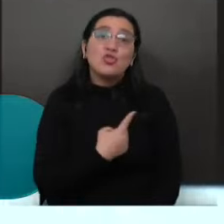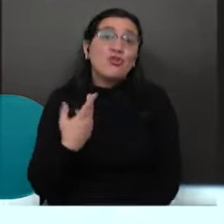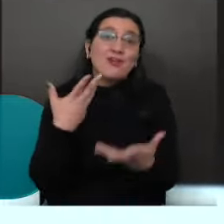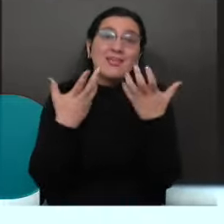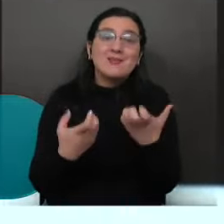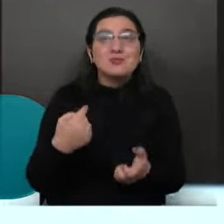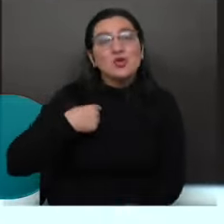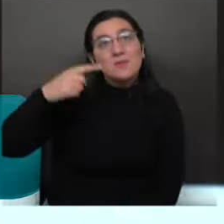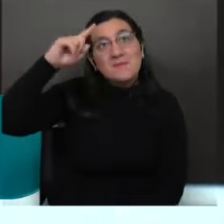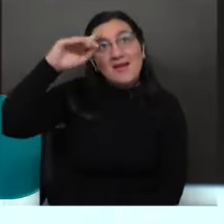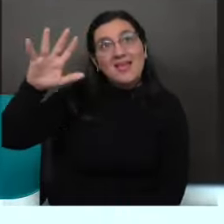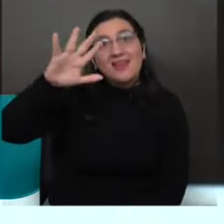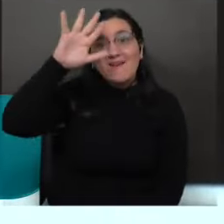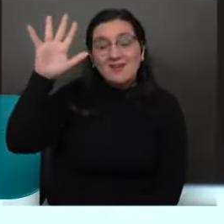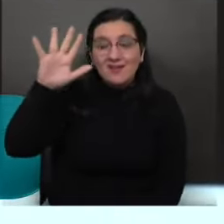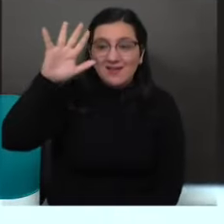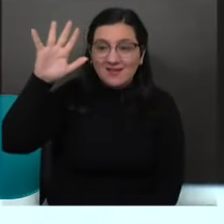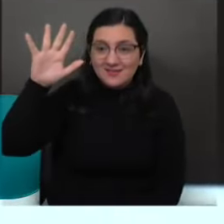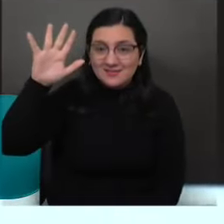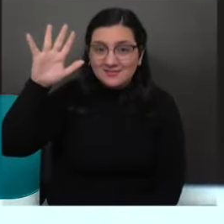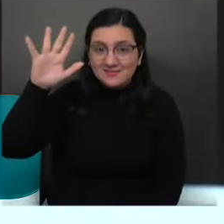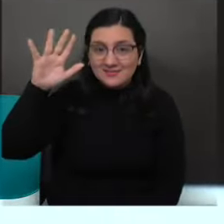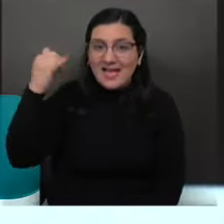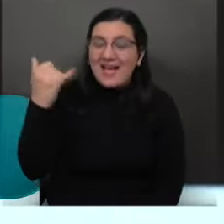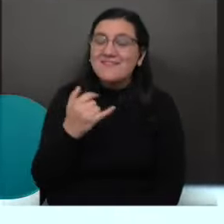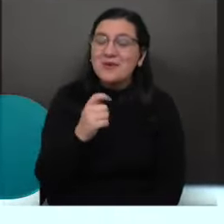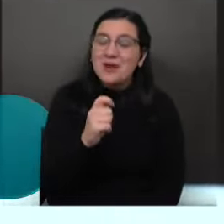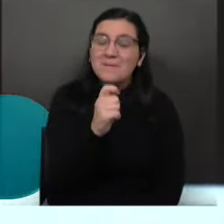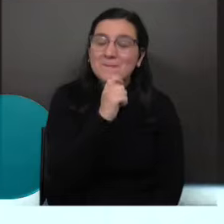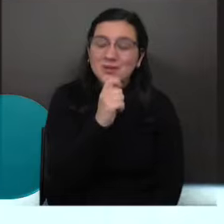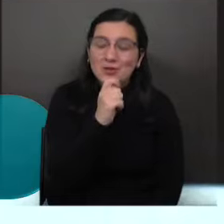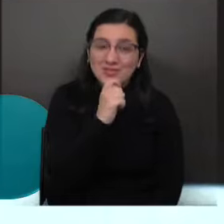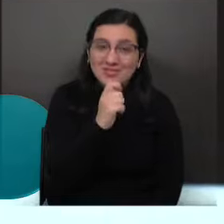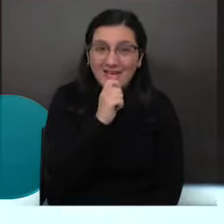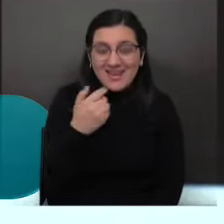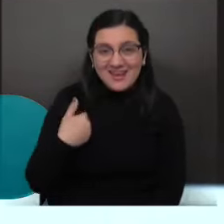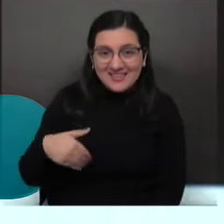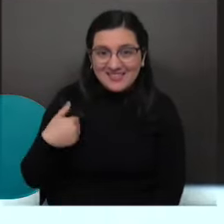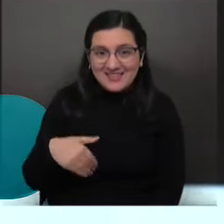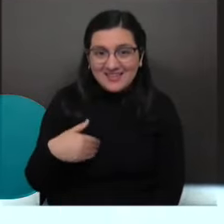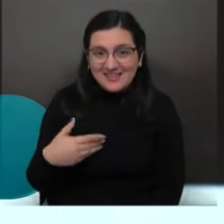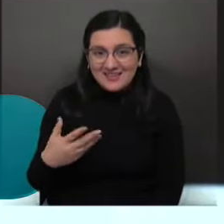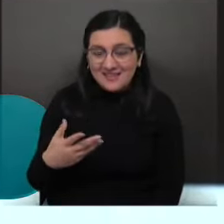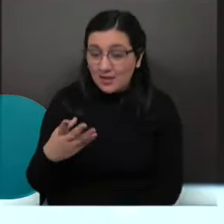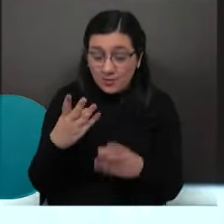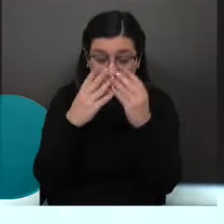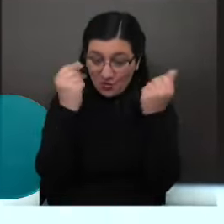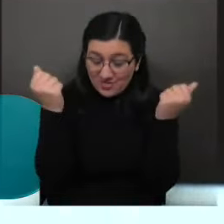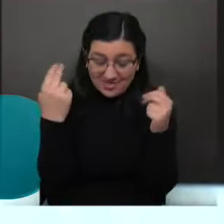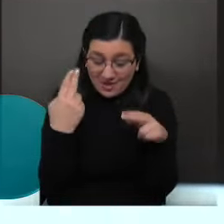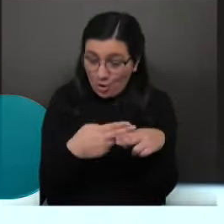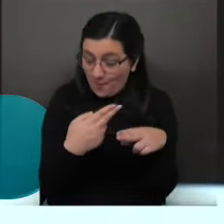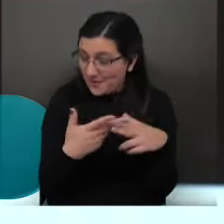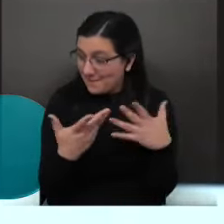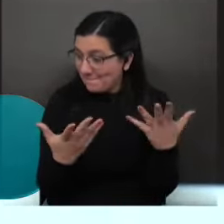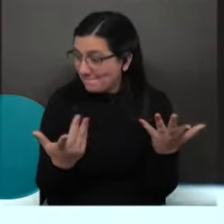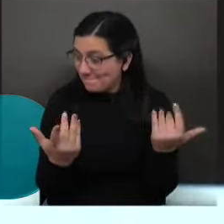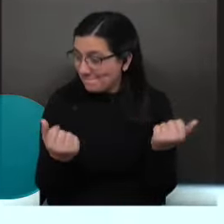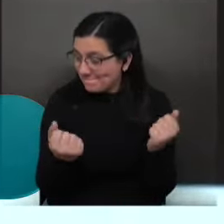había visto siempre había una periodista en Argentina que ahora no me sale el nombre